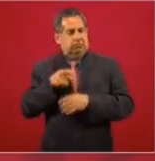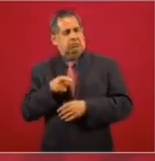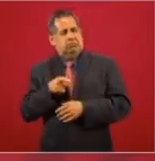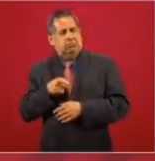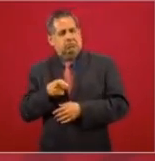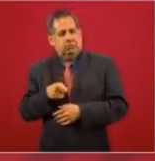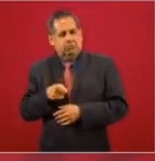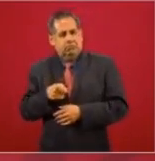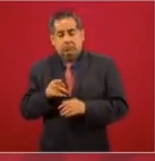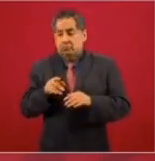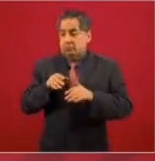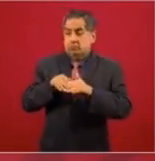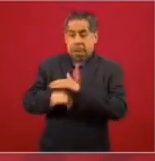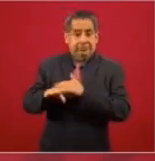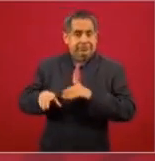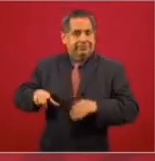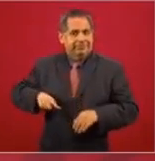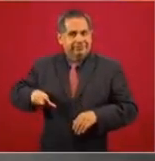Llegaban,